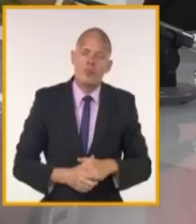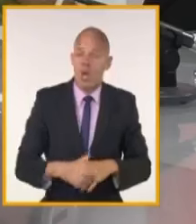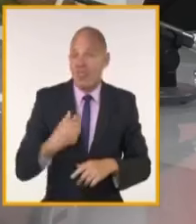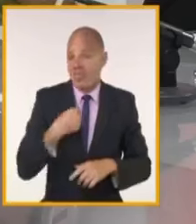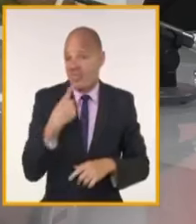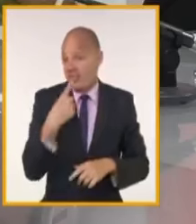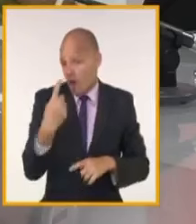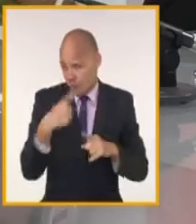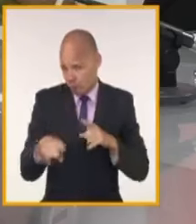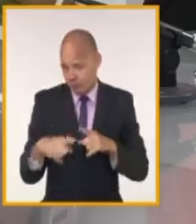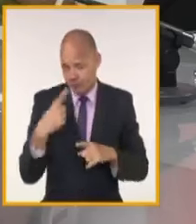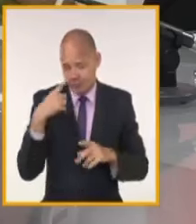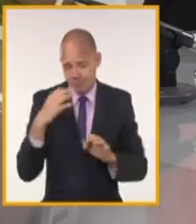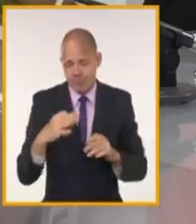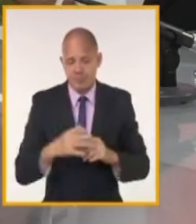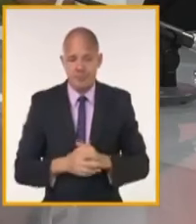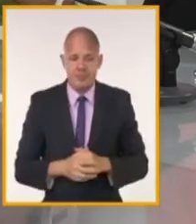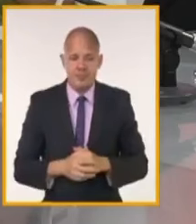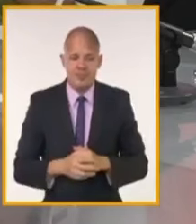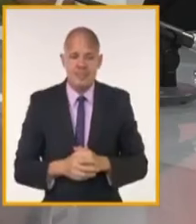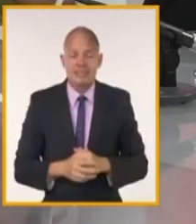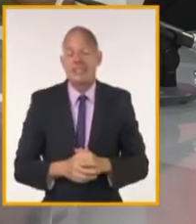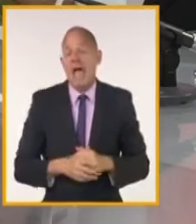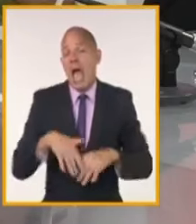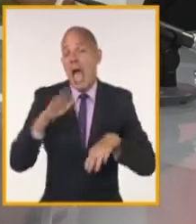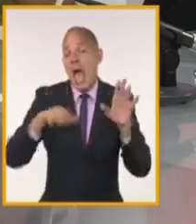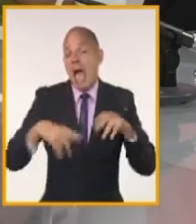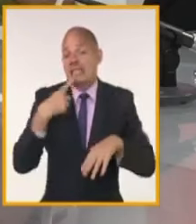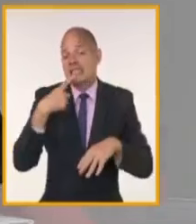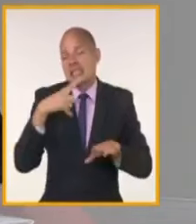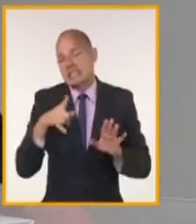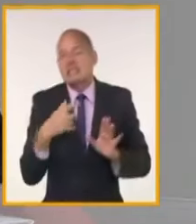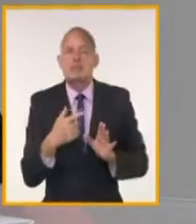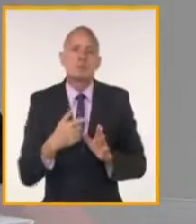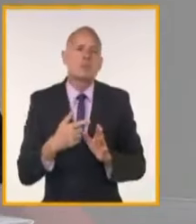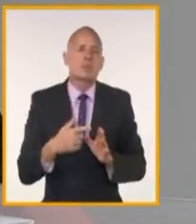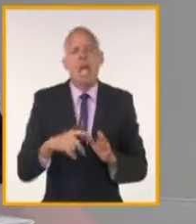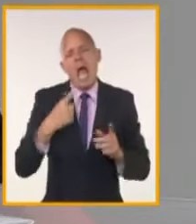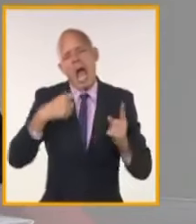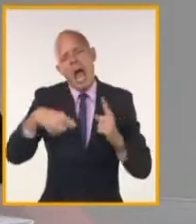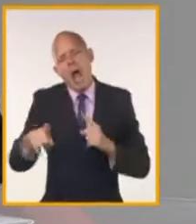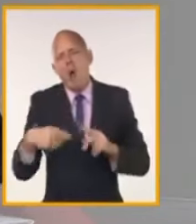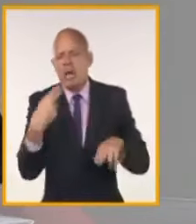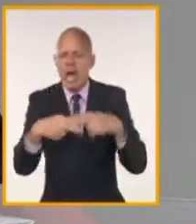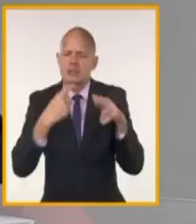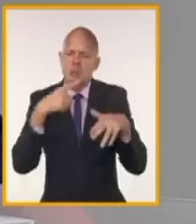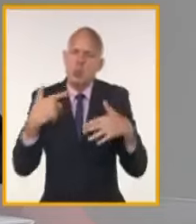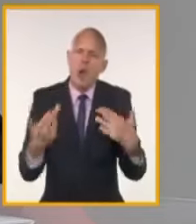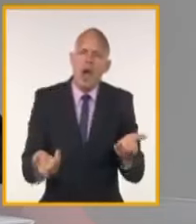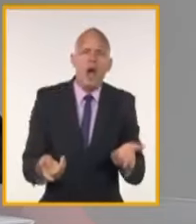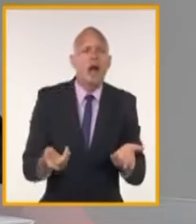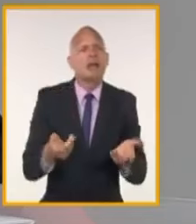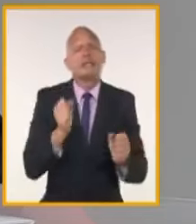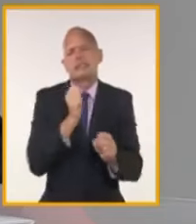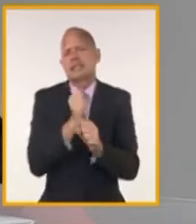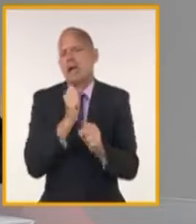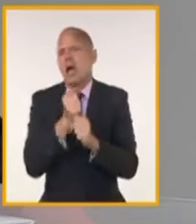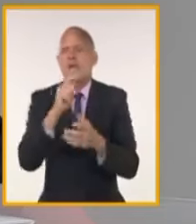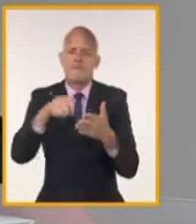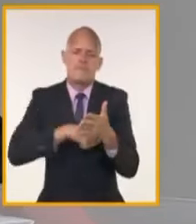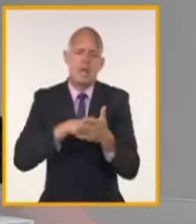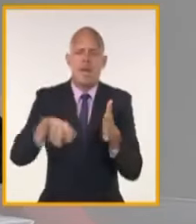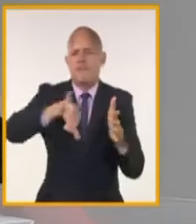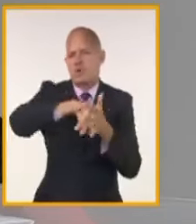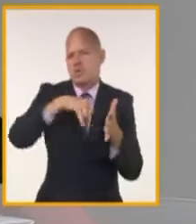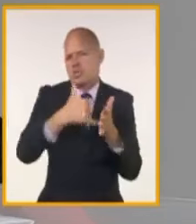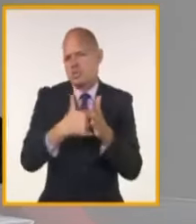que normalmente uno dice se va a ejecutar un gran proyecto se yo creo que hay que decir que ya estamos el país